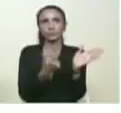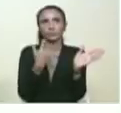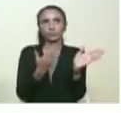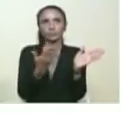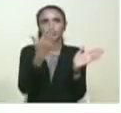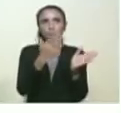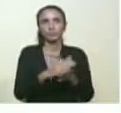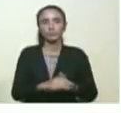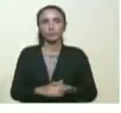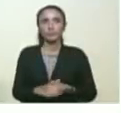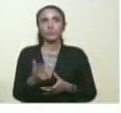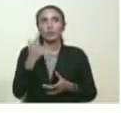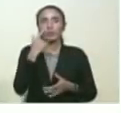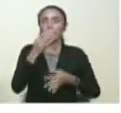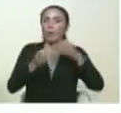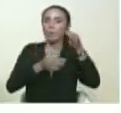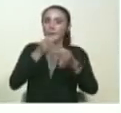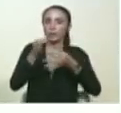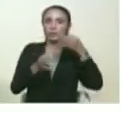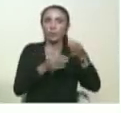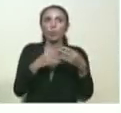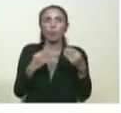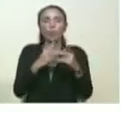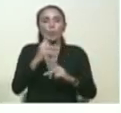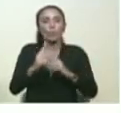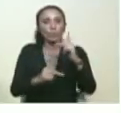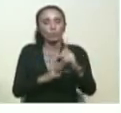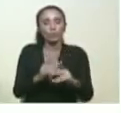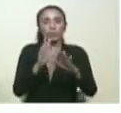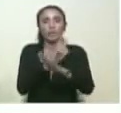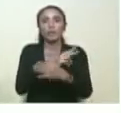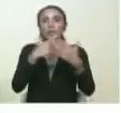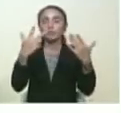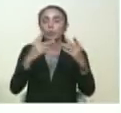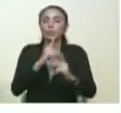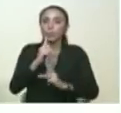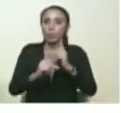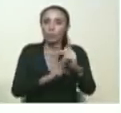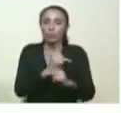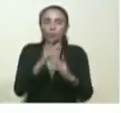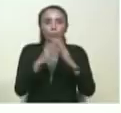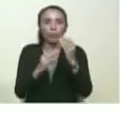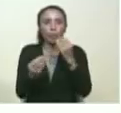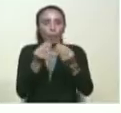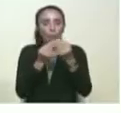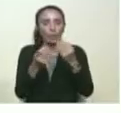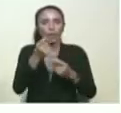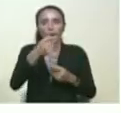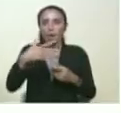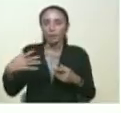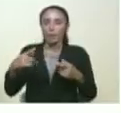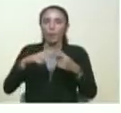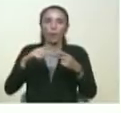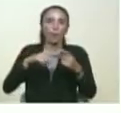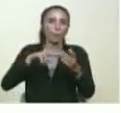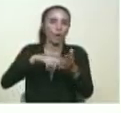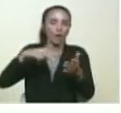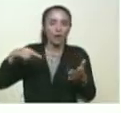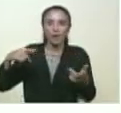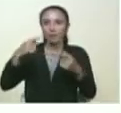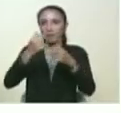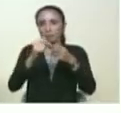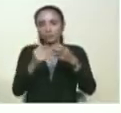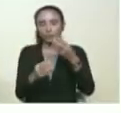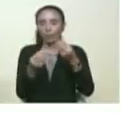tenemos la capacidad de producción de 18 productos de la cesta básica, todos alimentarios, todos de distintas clases, de